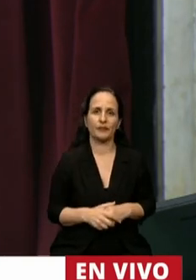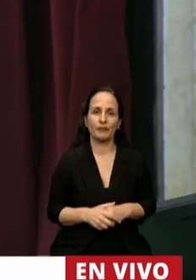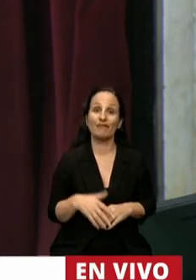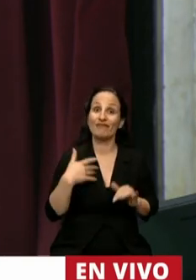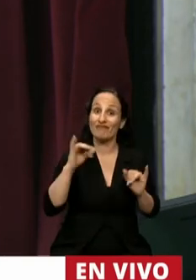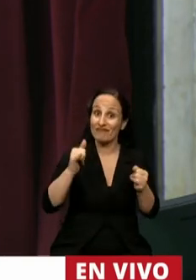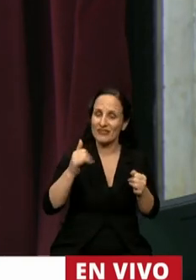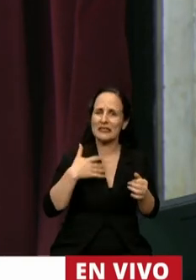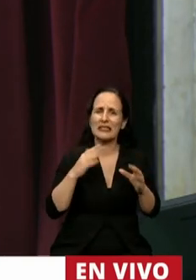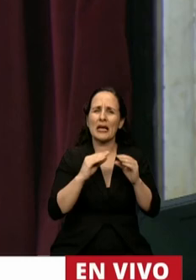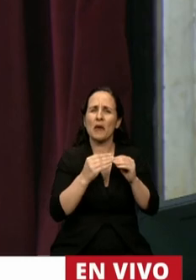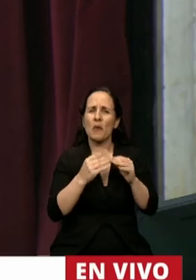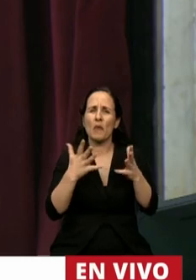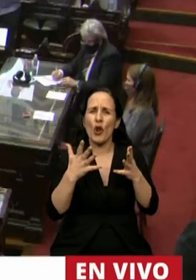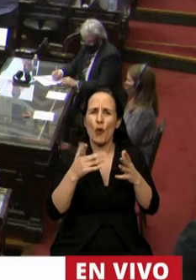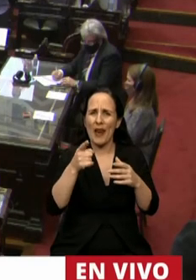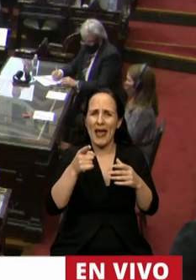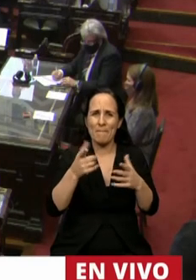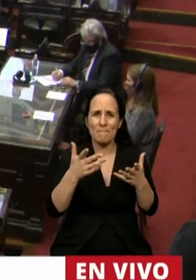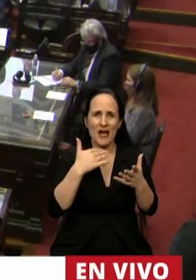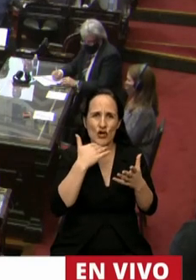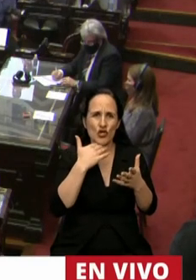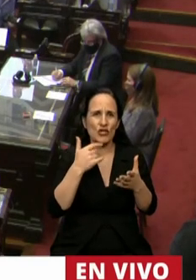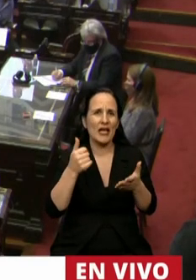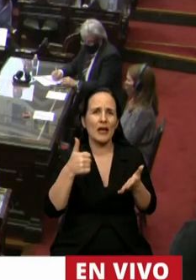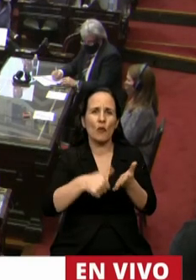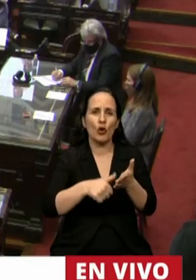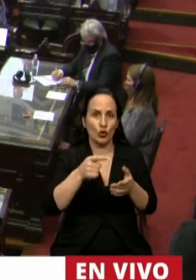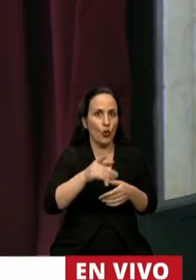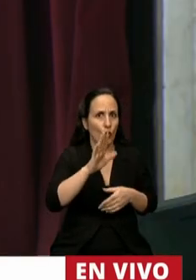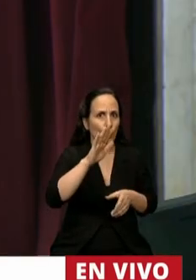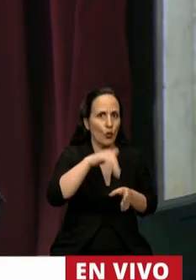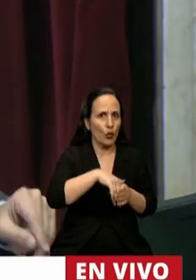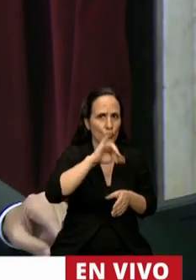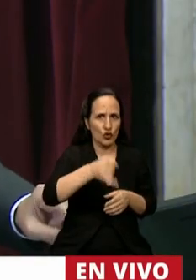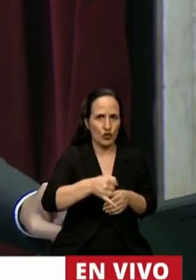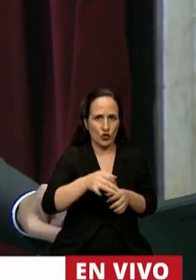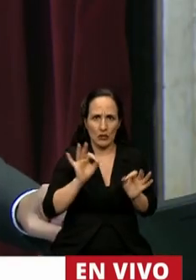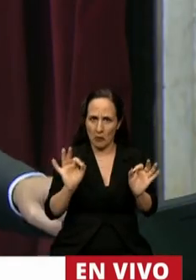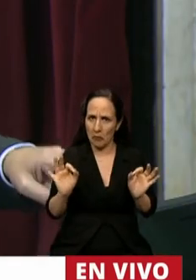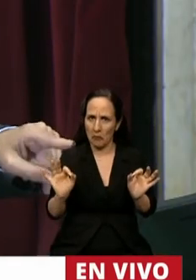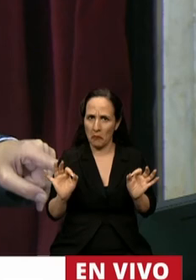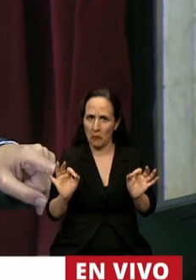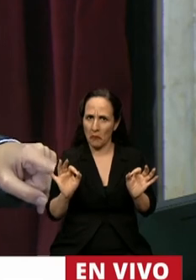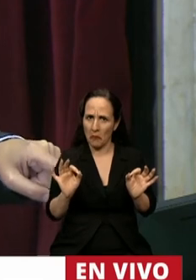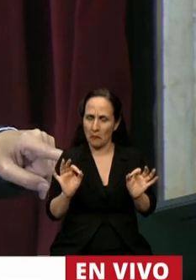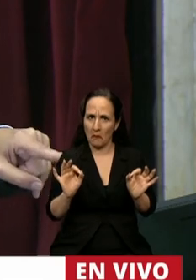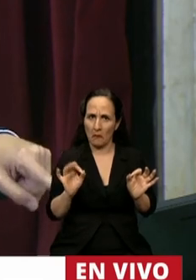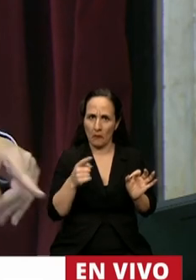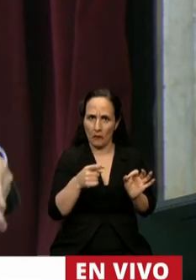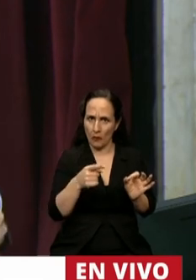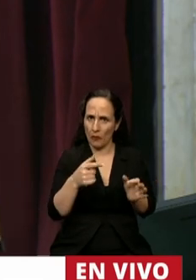Sí, estuve con algún problema de conectividad. No sé si tomó el voto. Su voto fue tomado, diputado. Además, su